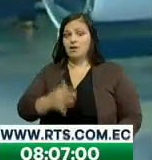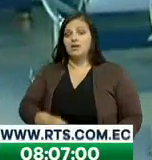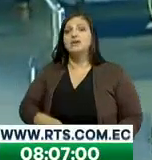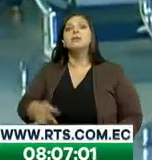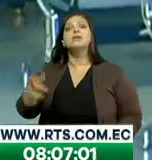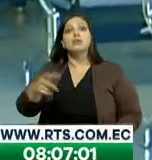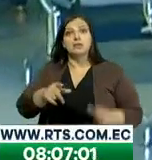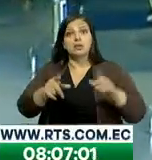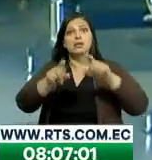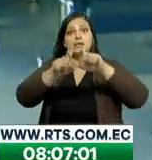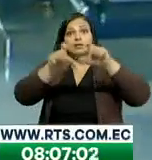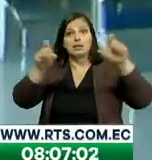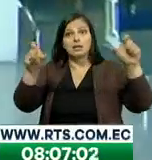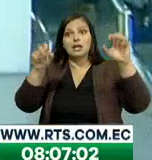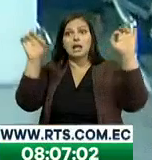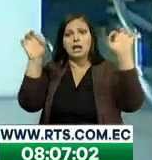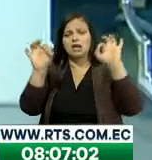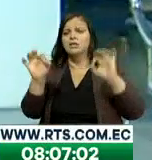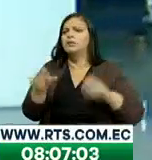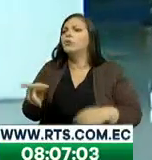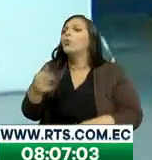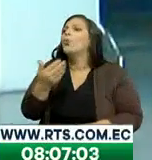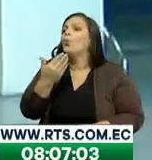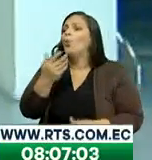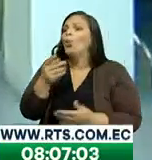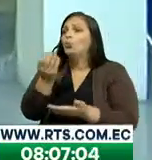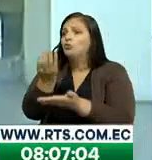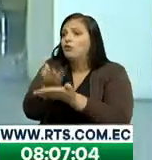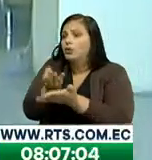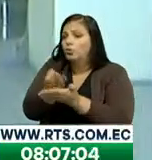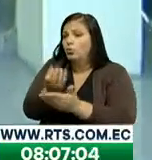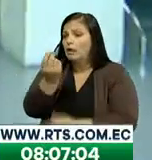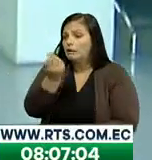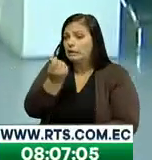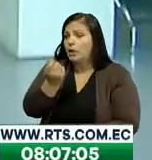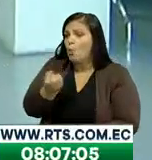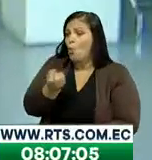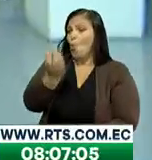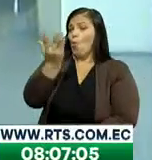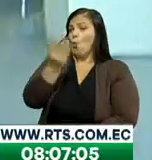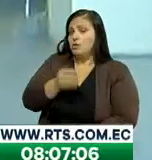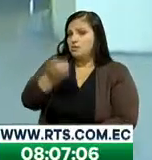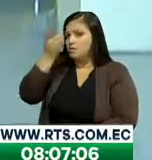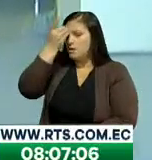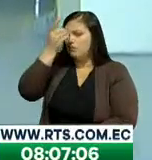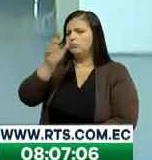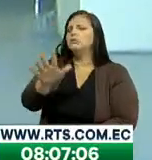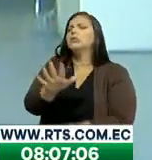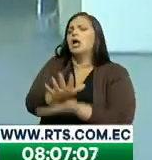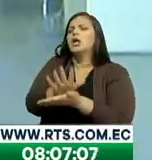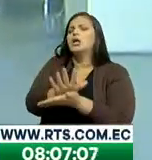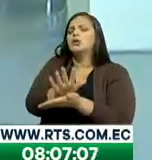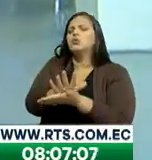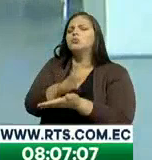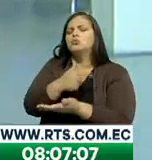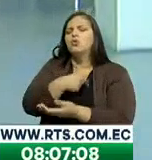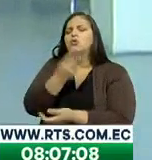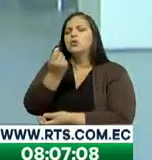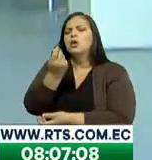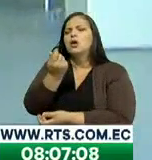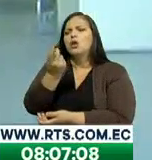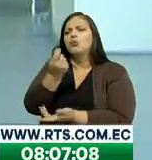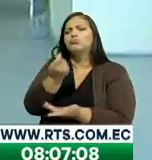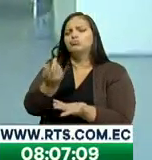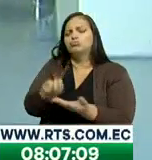Ahí mandaron a un señor que me mandó su factura. Le mandan. ¿A quién era? A alguien